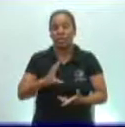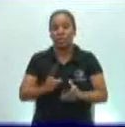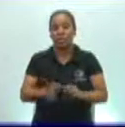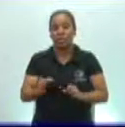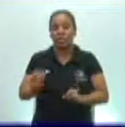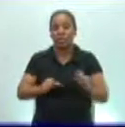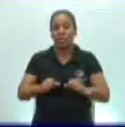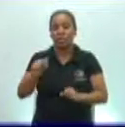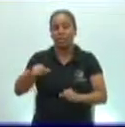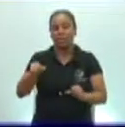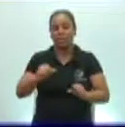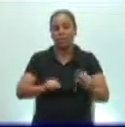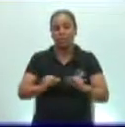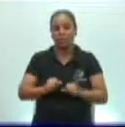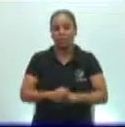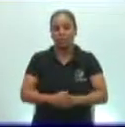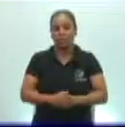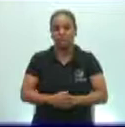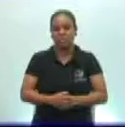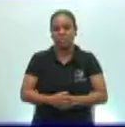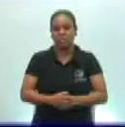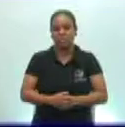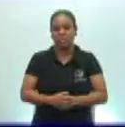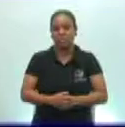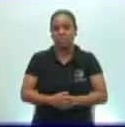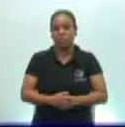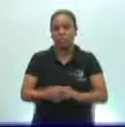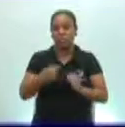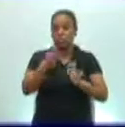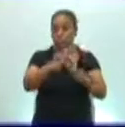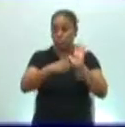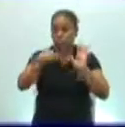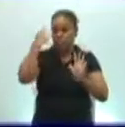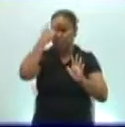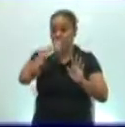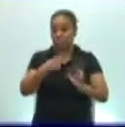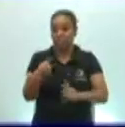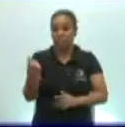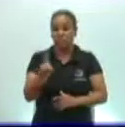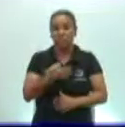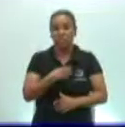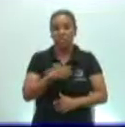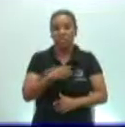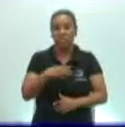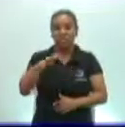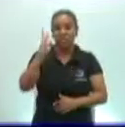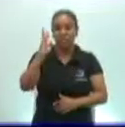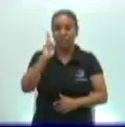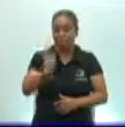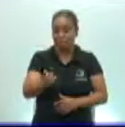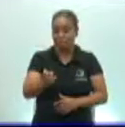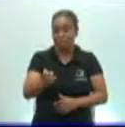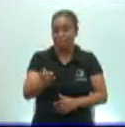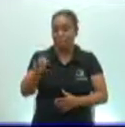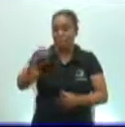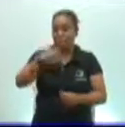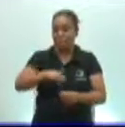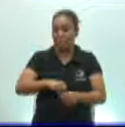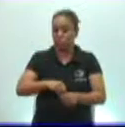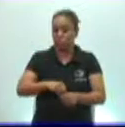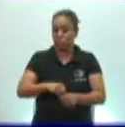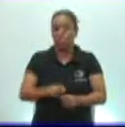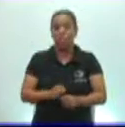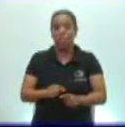sustancia. Su composición cualitativa nos está diciendo que solamente tiene átomos de fósforo en su composición, pero